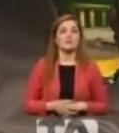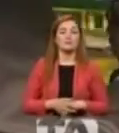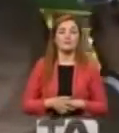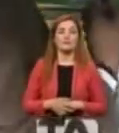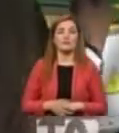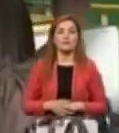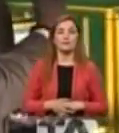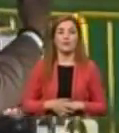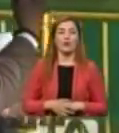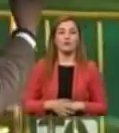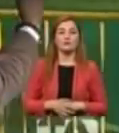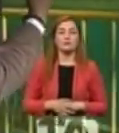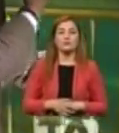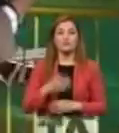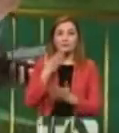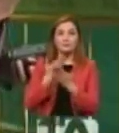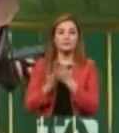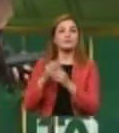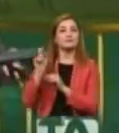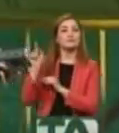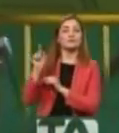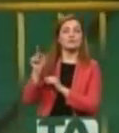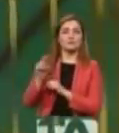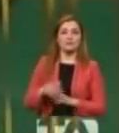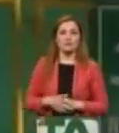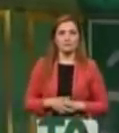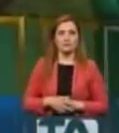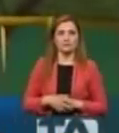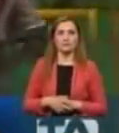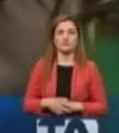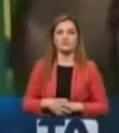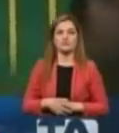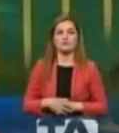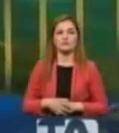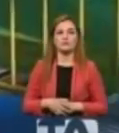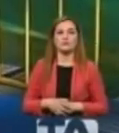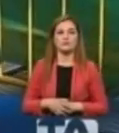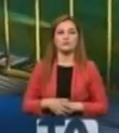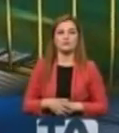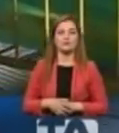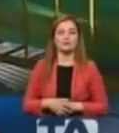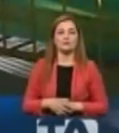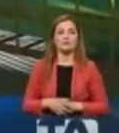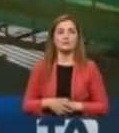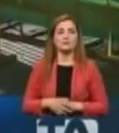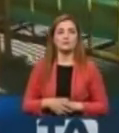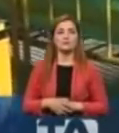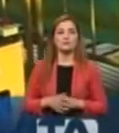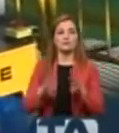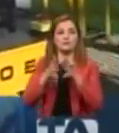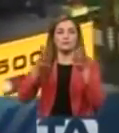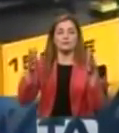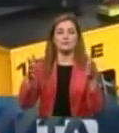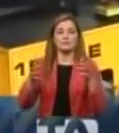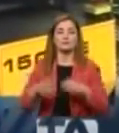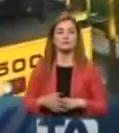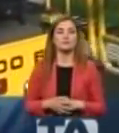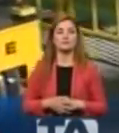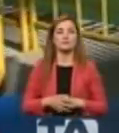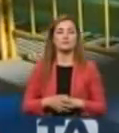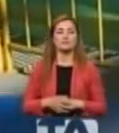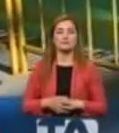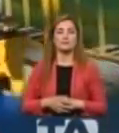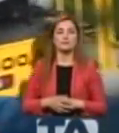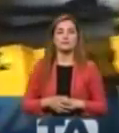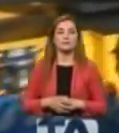quiero mostrarles, compañeras en estudios y a todo el país, un poco esta infraestructura. Es bastante grande. Si nos acompaña, por favor,